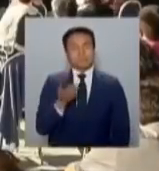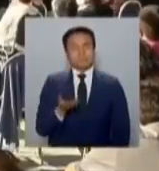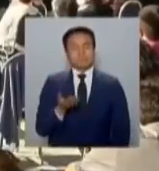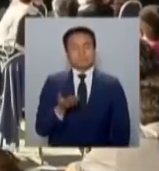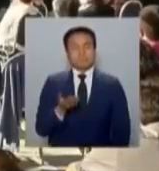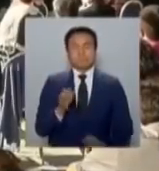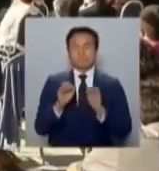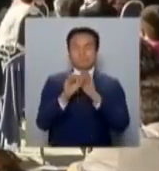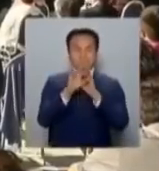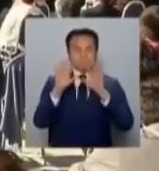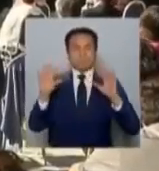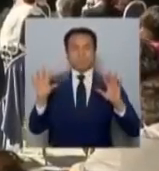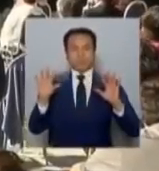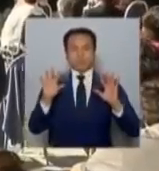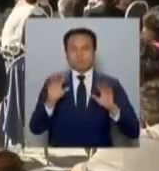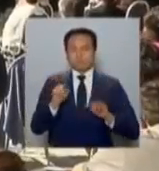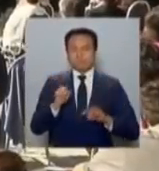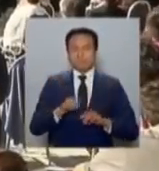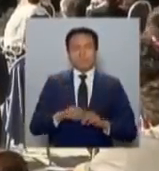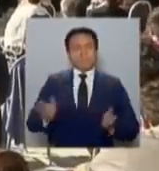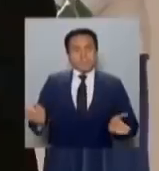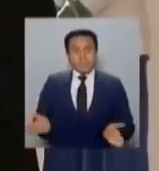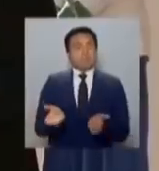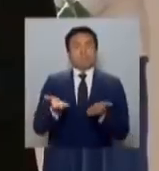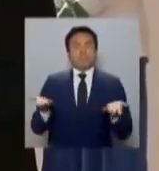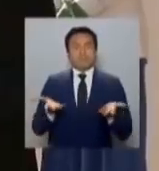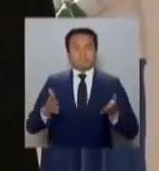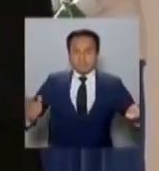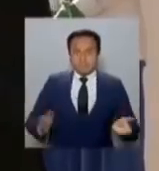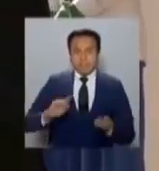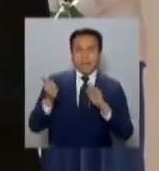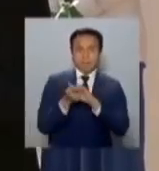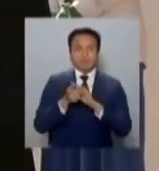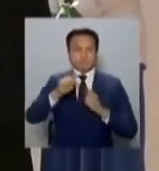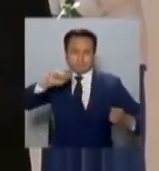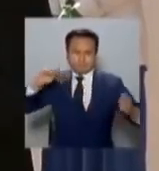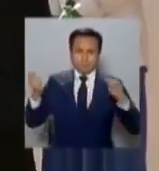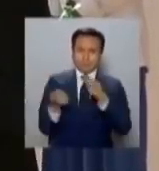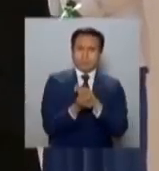esos argumentos y después estuvo a favor. Claro, voto a favor. Voto a favor, claro.